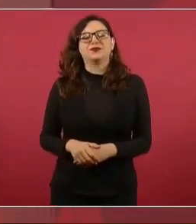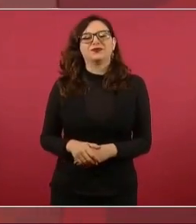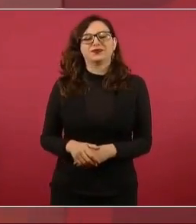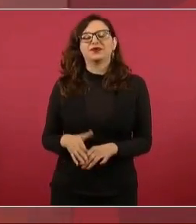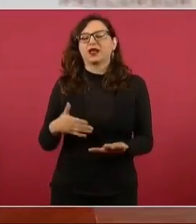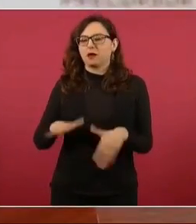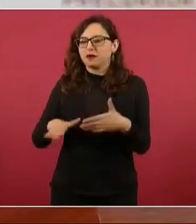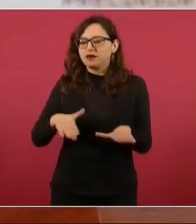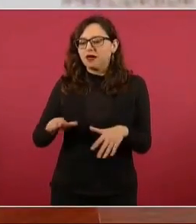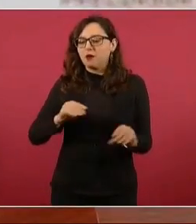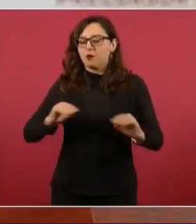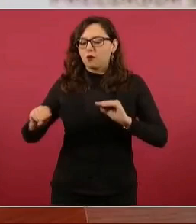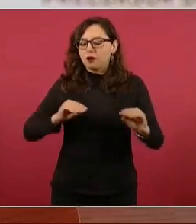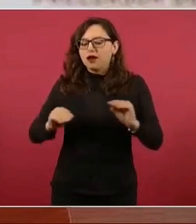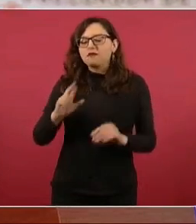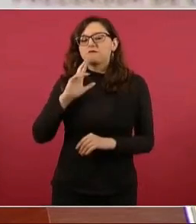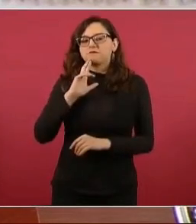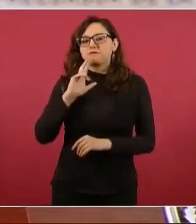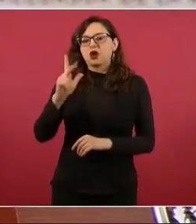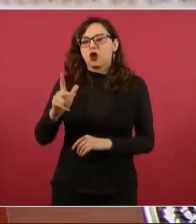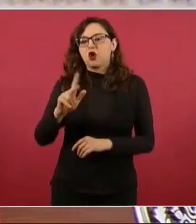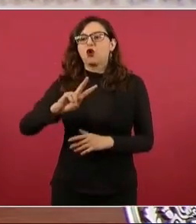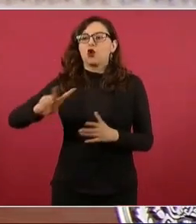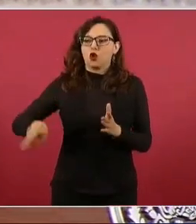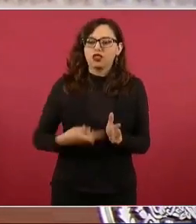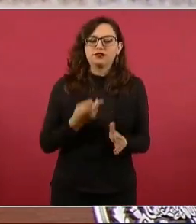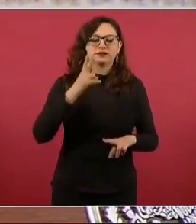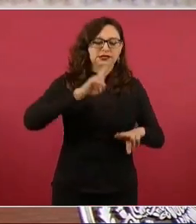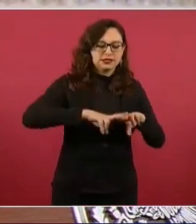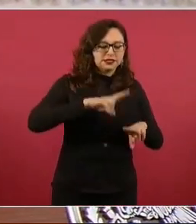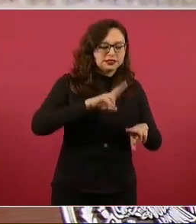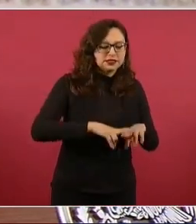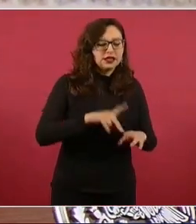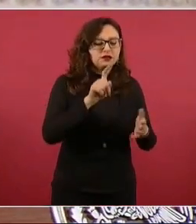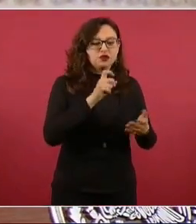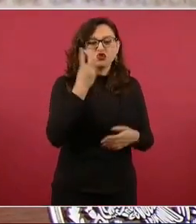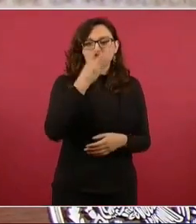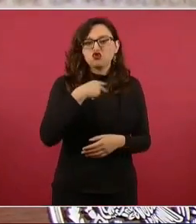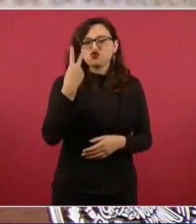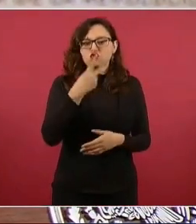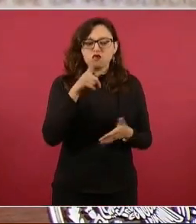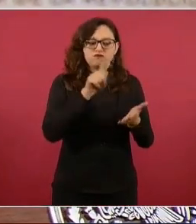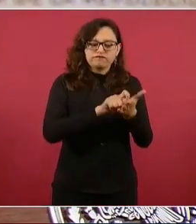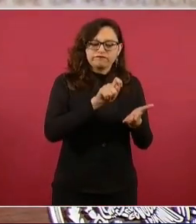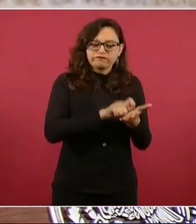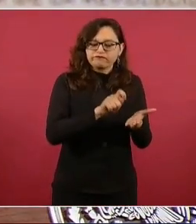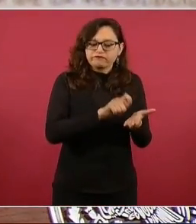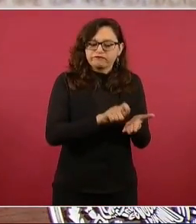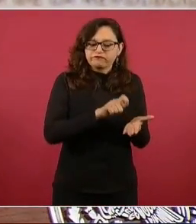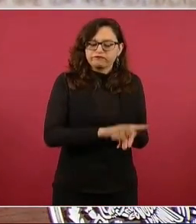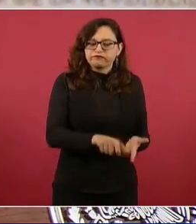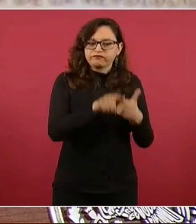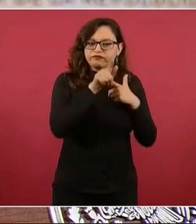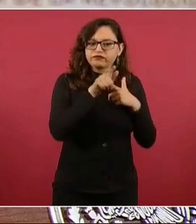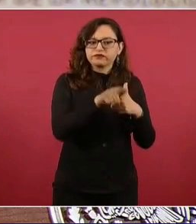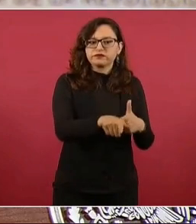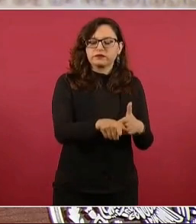sino caminar para volverse a sentar 2 horas